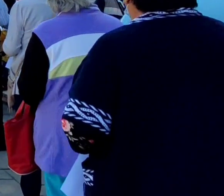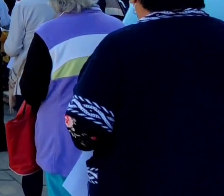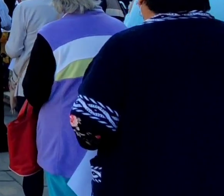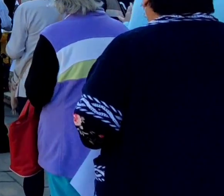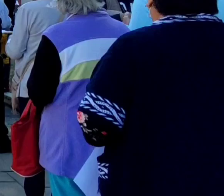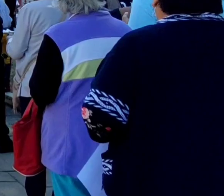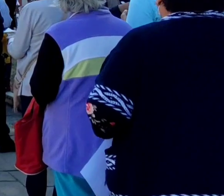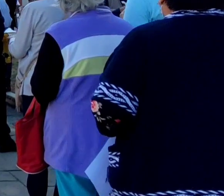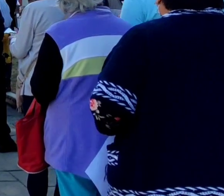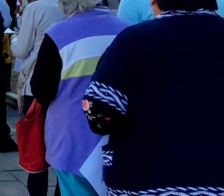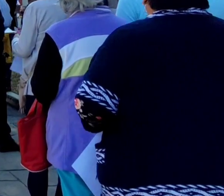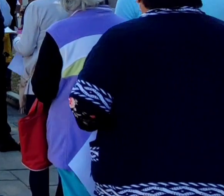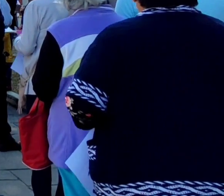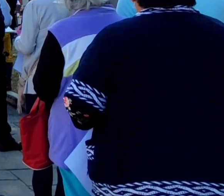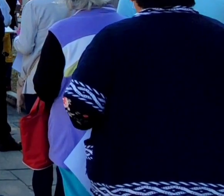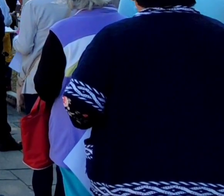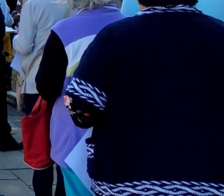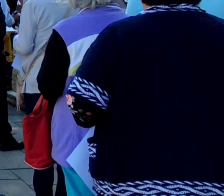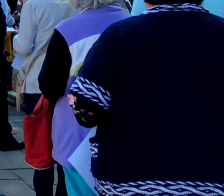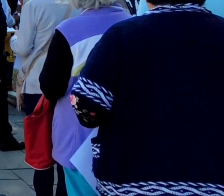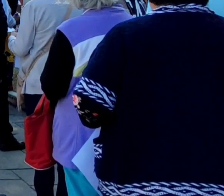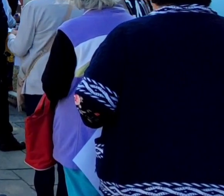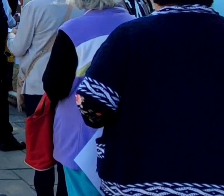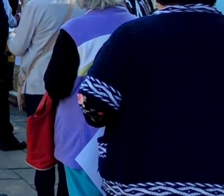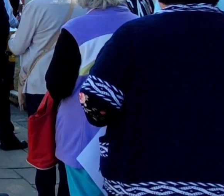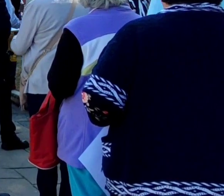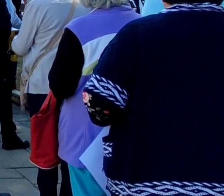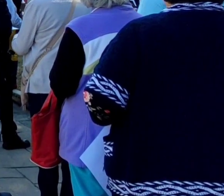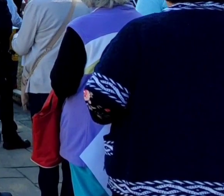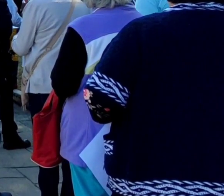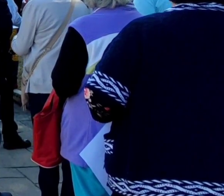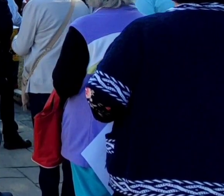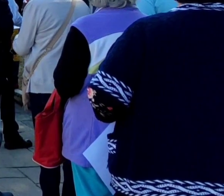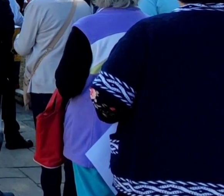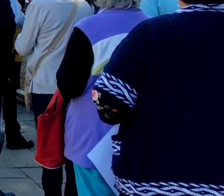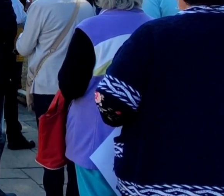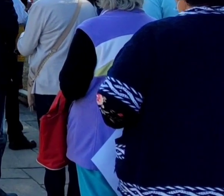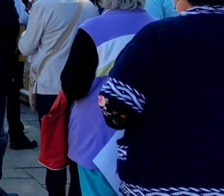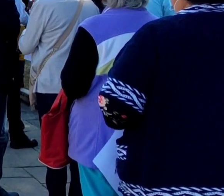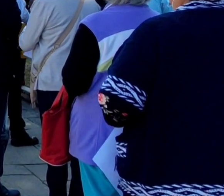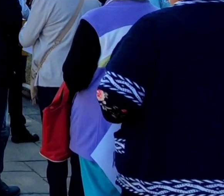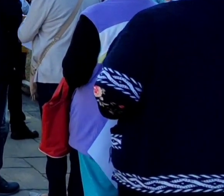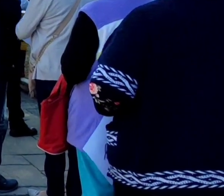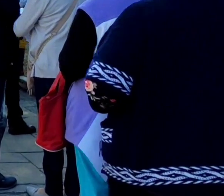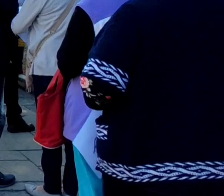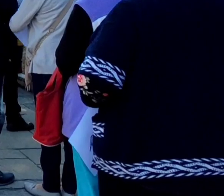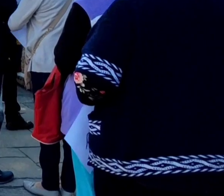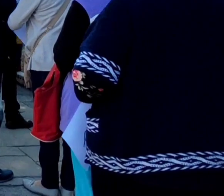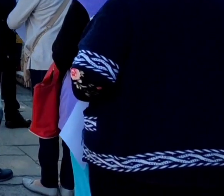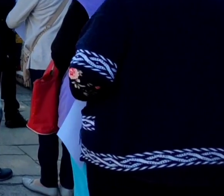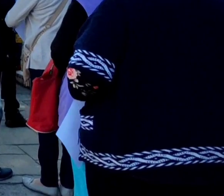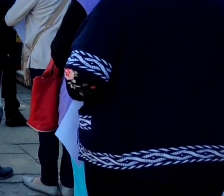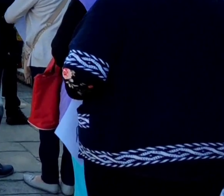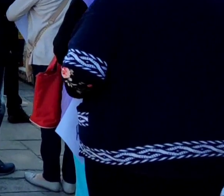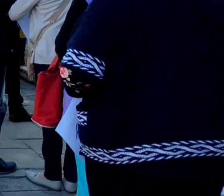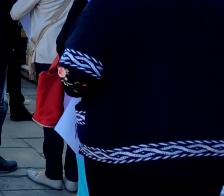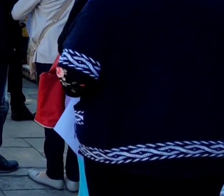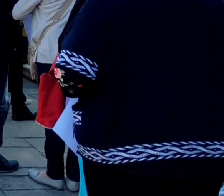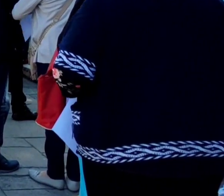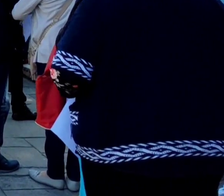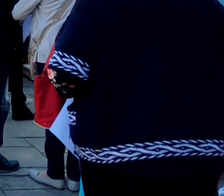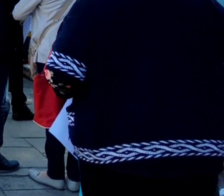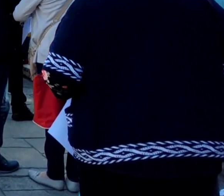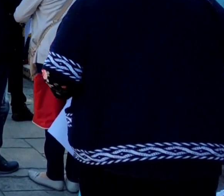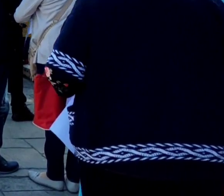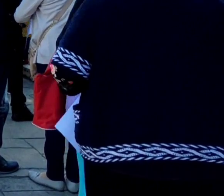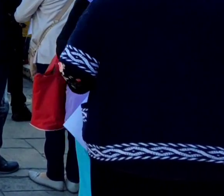800-639-4264. Recuerda que nos vemos hoy de 6 a 8 de la noche para que usted me haga sus preguntas, me deje sus